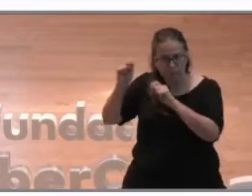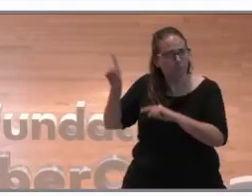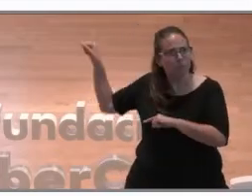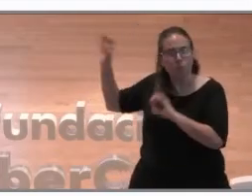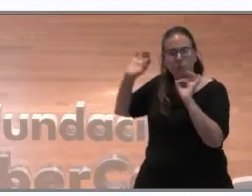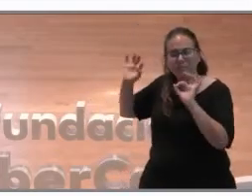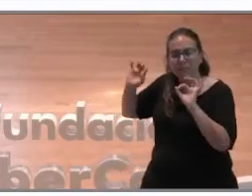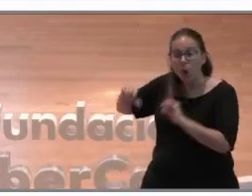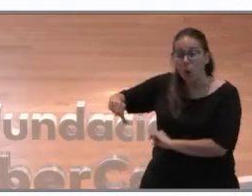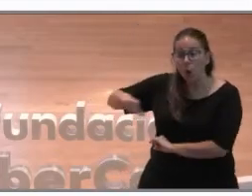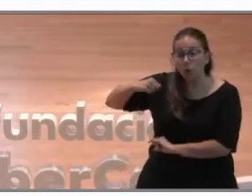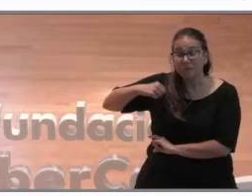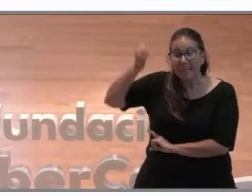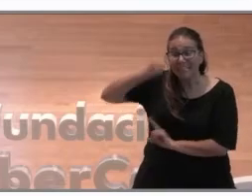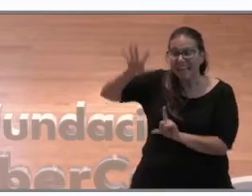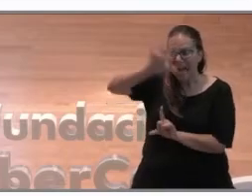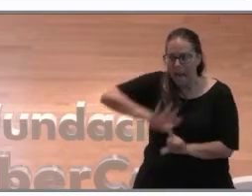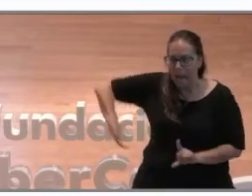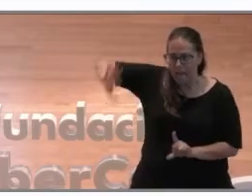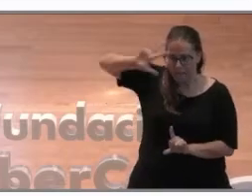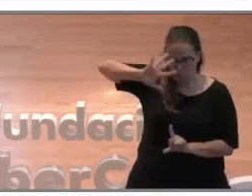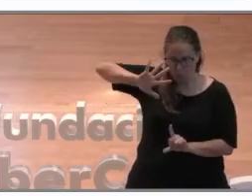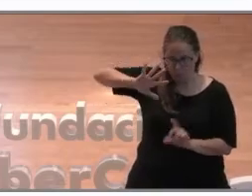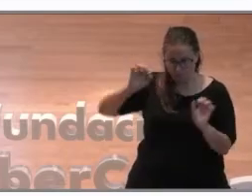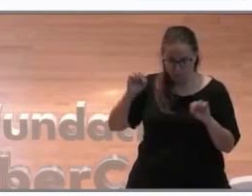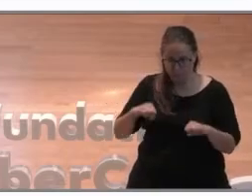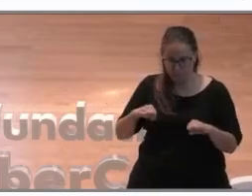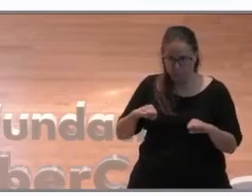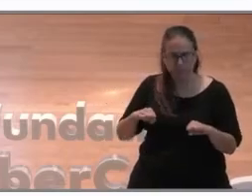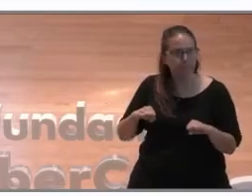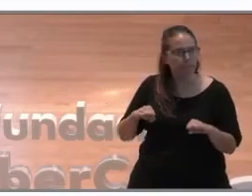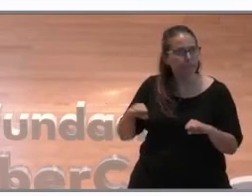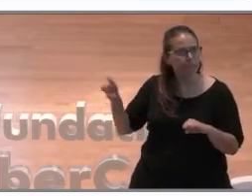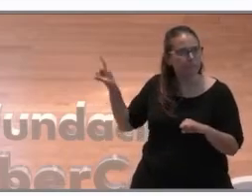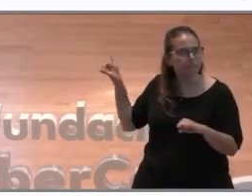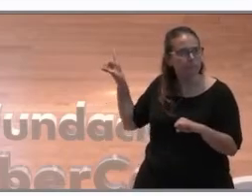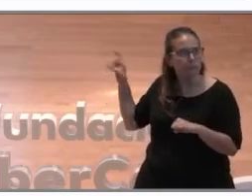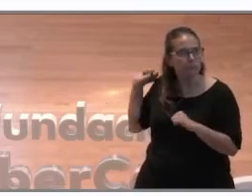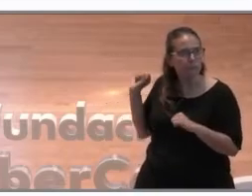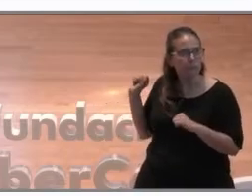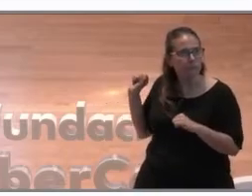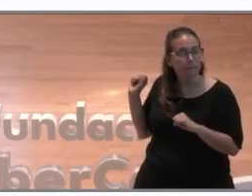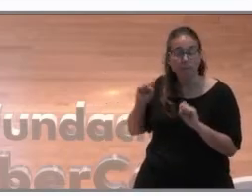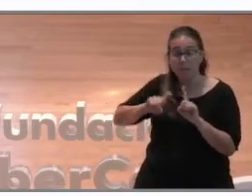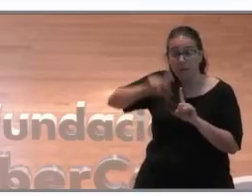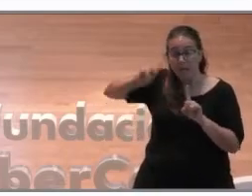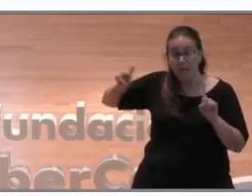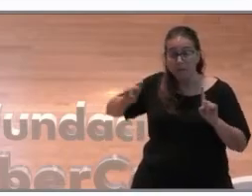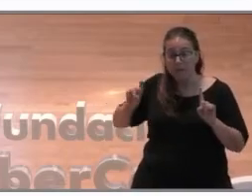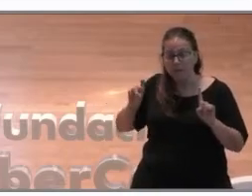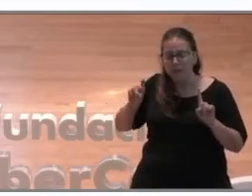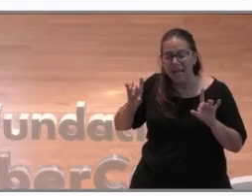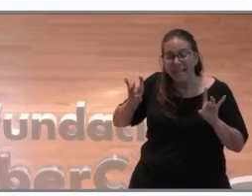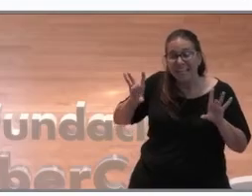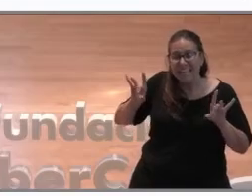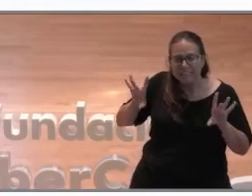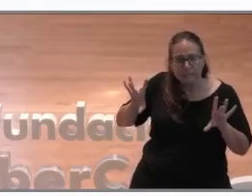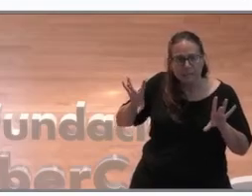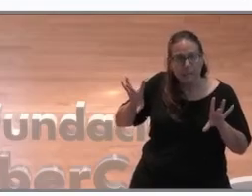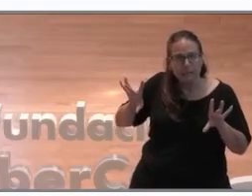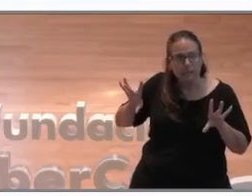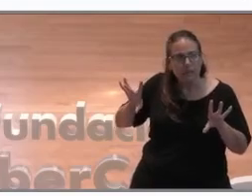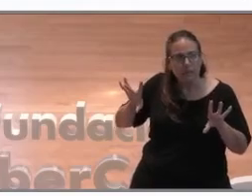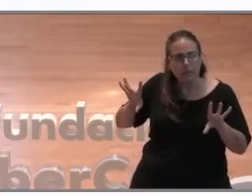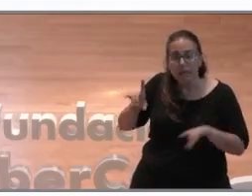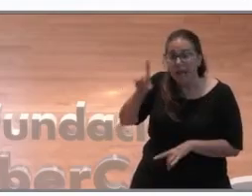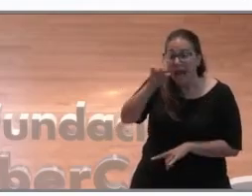hospitales de Aragón, ¿no? Tienen la gráfica gris, que es el